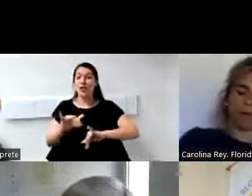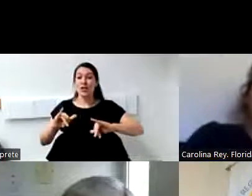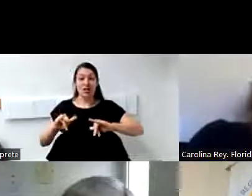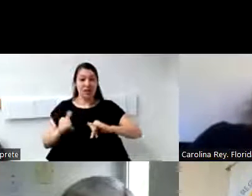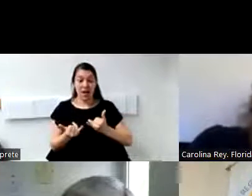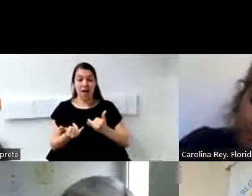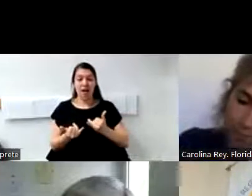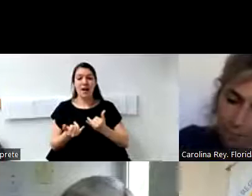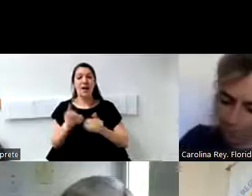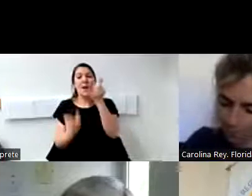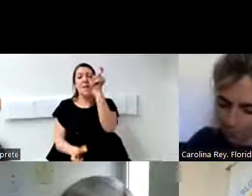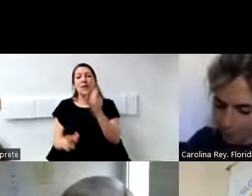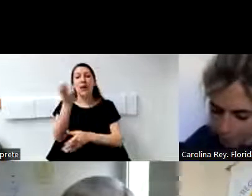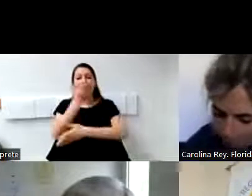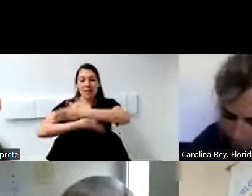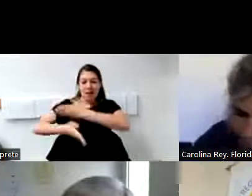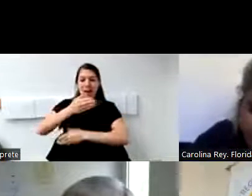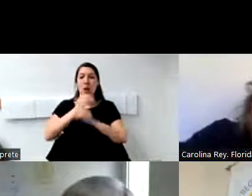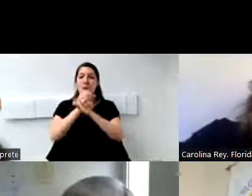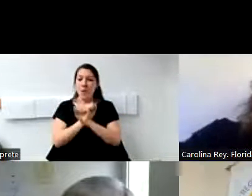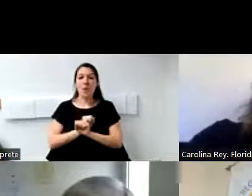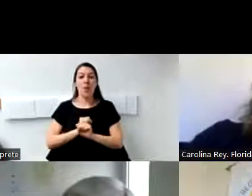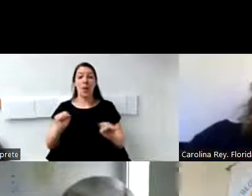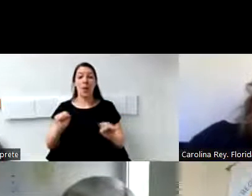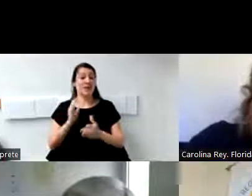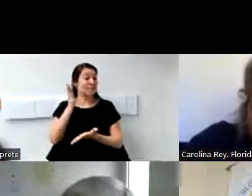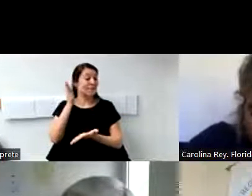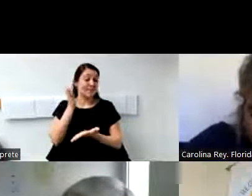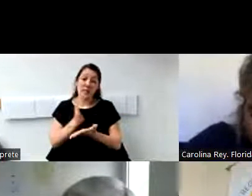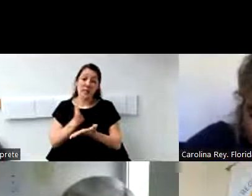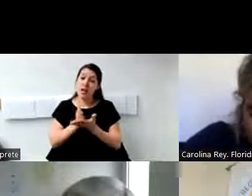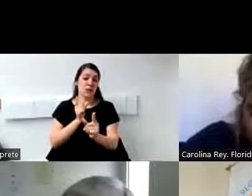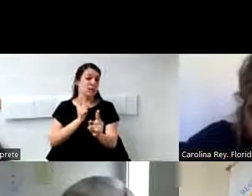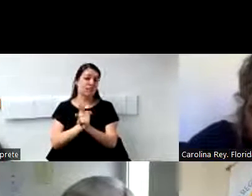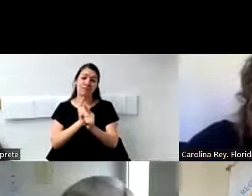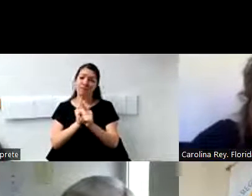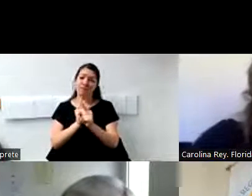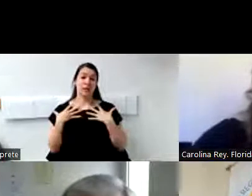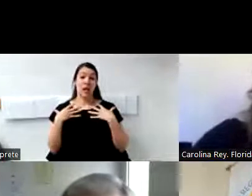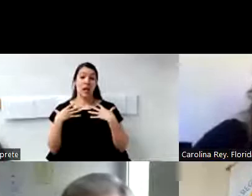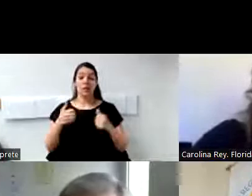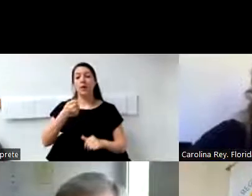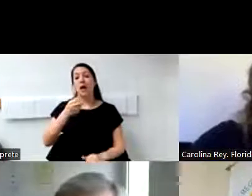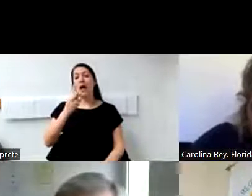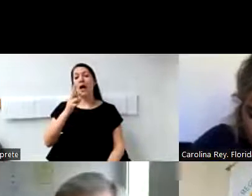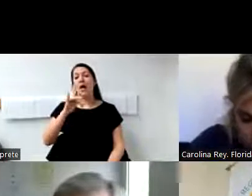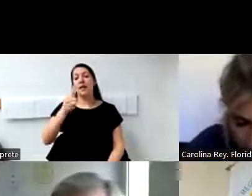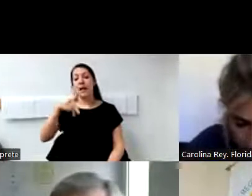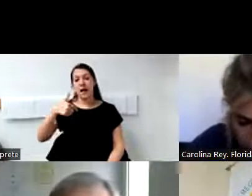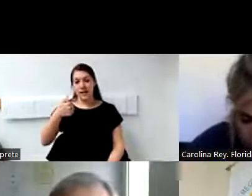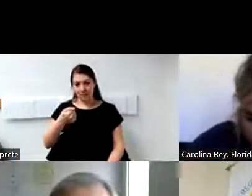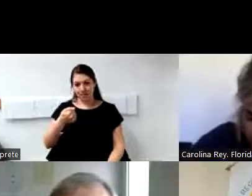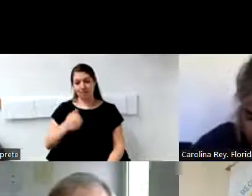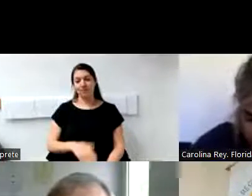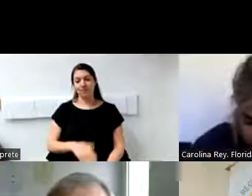que las personas puedan realmente efectivizar el derecho a la atención a la salud. Adriana López,